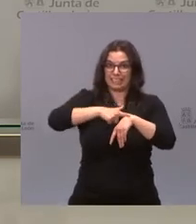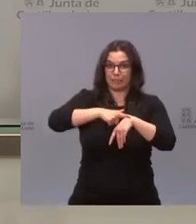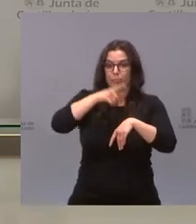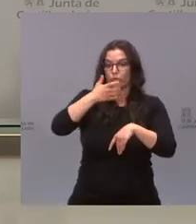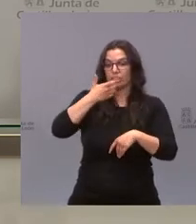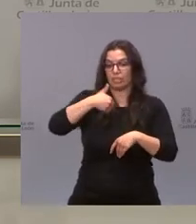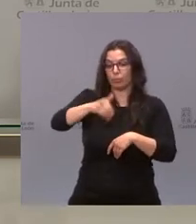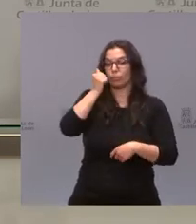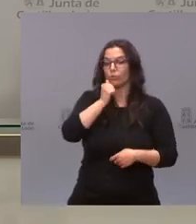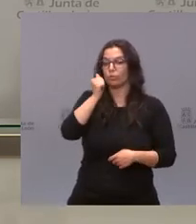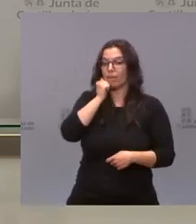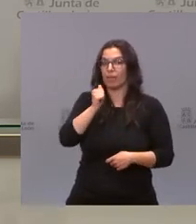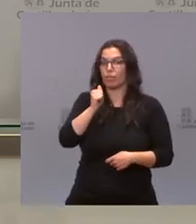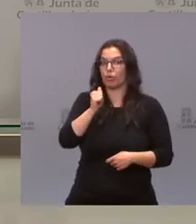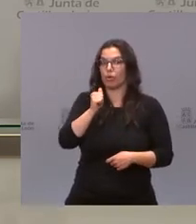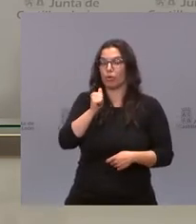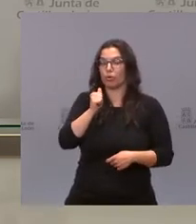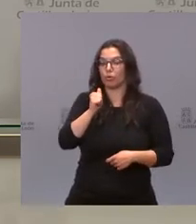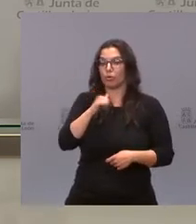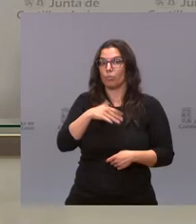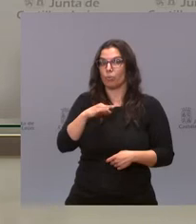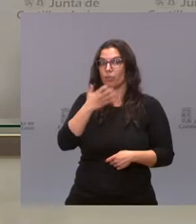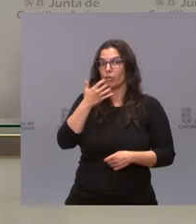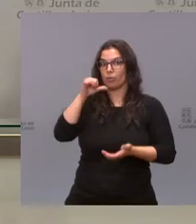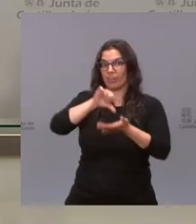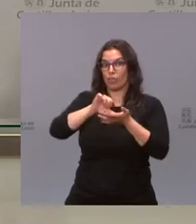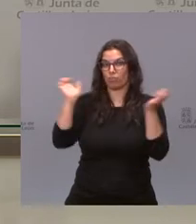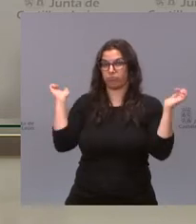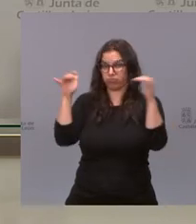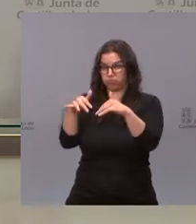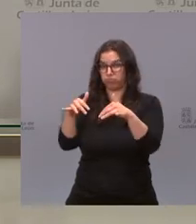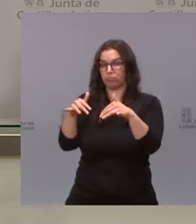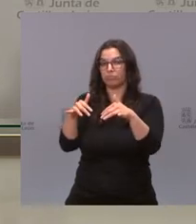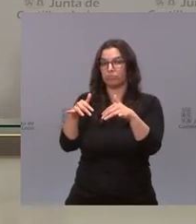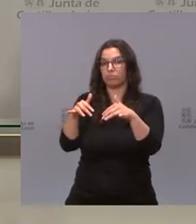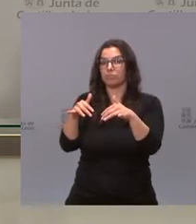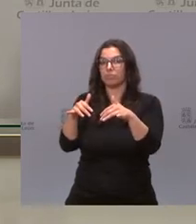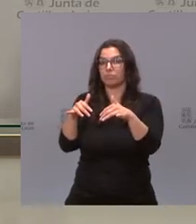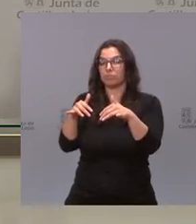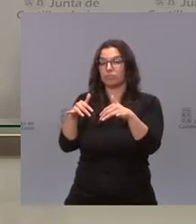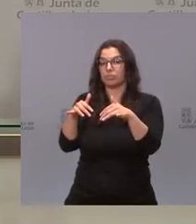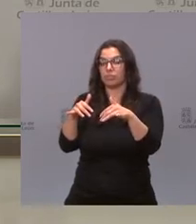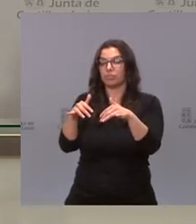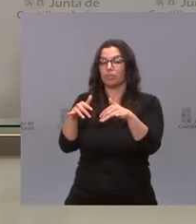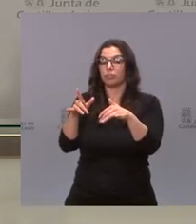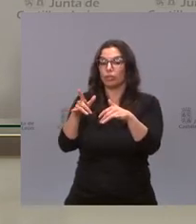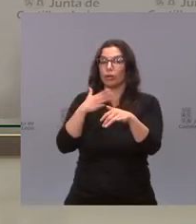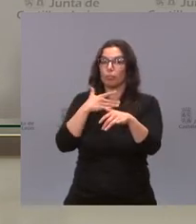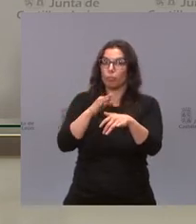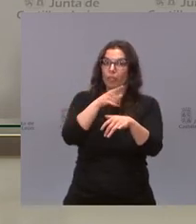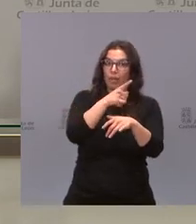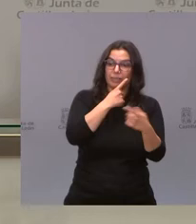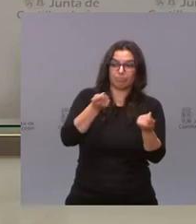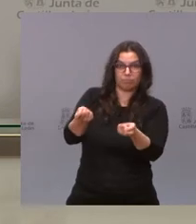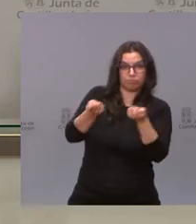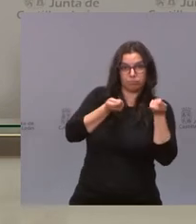puede concentrar en Valladolid muchas personas. No sé si tienen la expectativa de que eso se pueda contener por esta